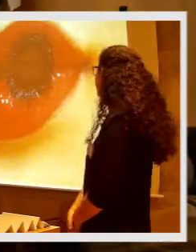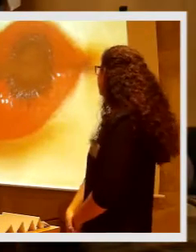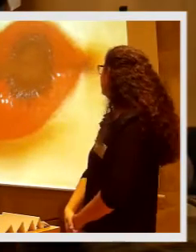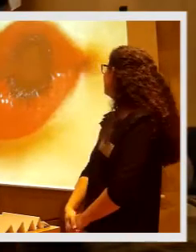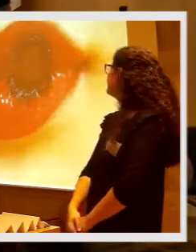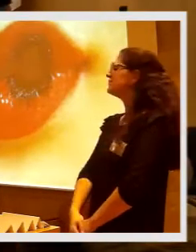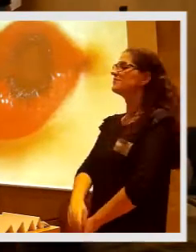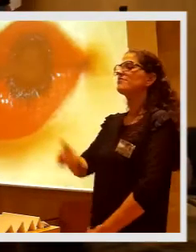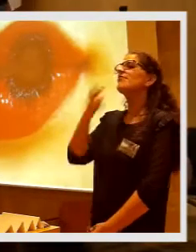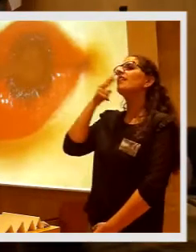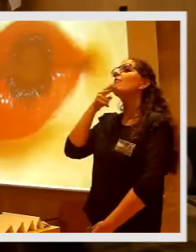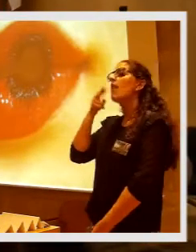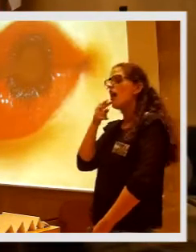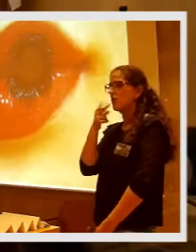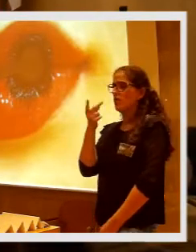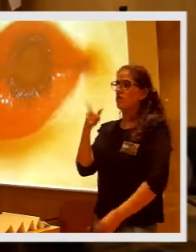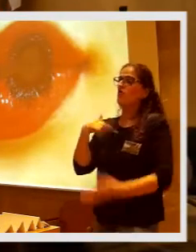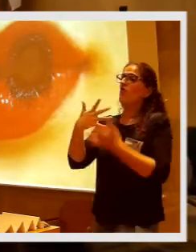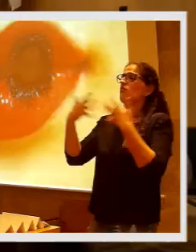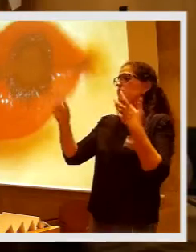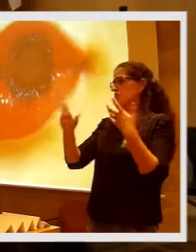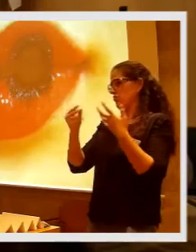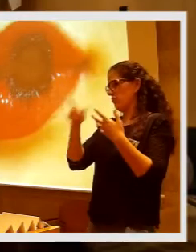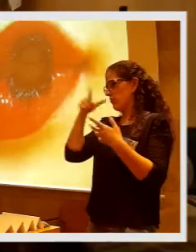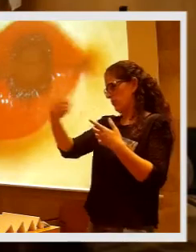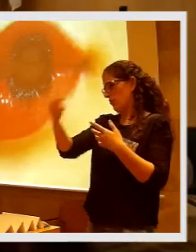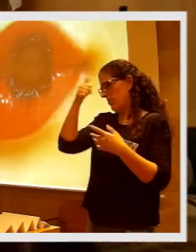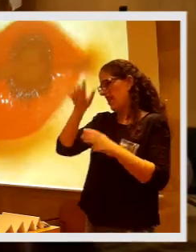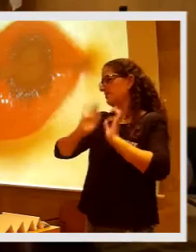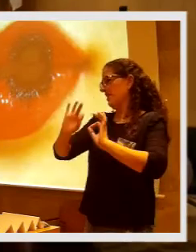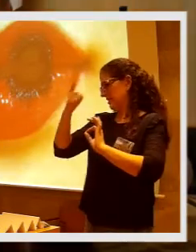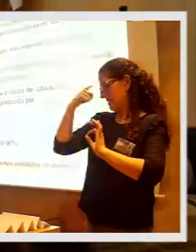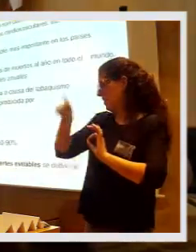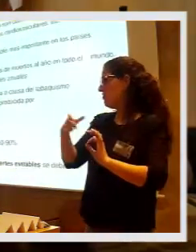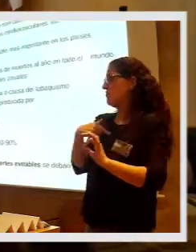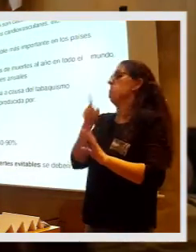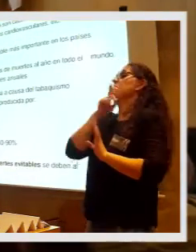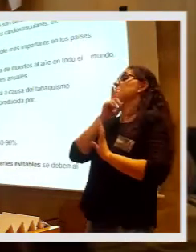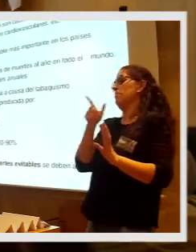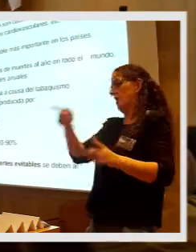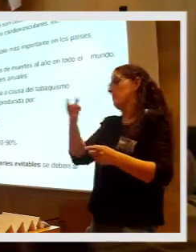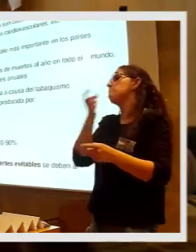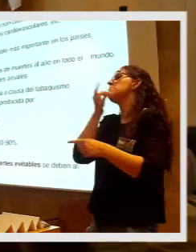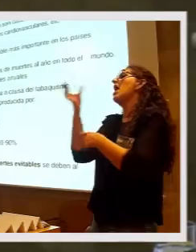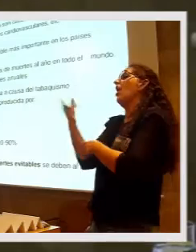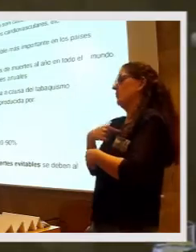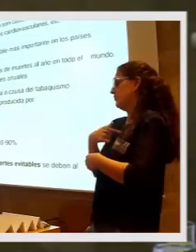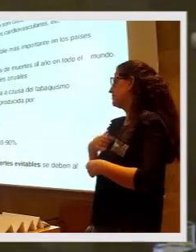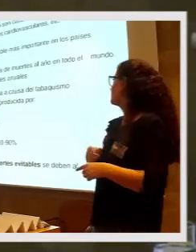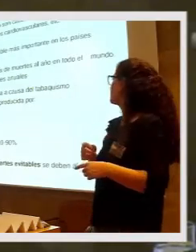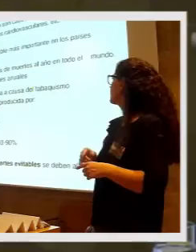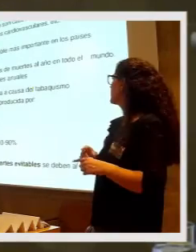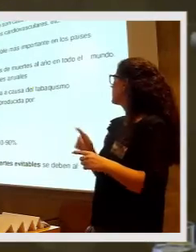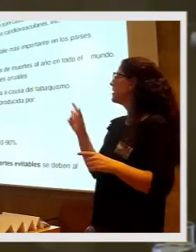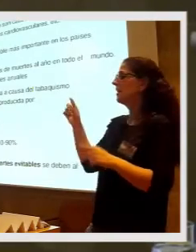Sobre el tabaco no voy a hablar prácticamente nada porque tenemos aquí un verdadero experto y yo aquí me tendría que callar. Pero recordar, esta diapositiva está sacada de la